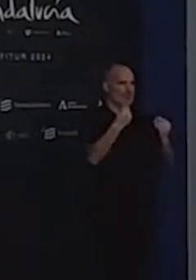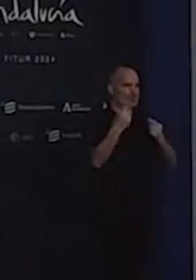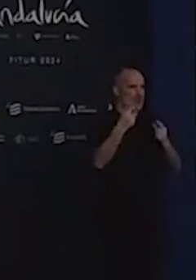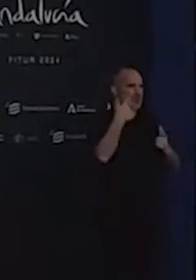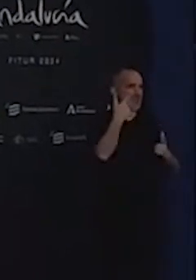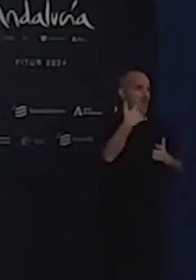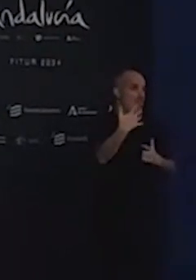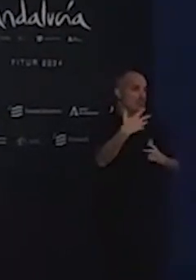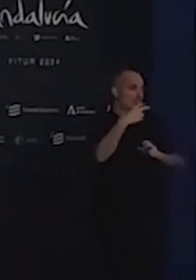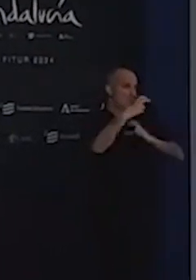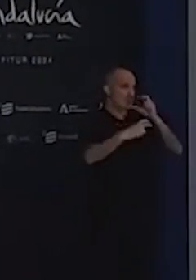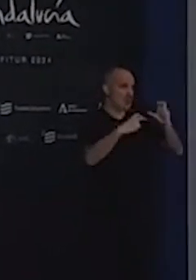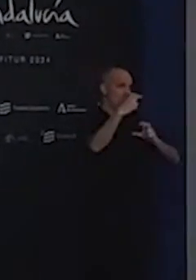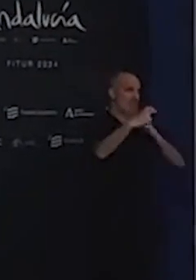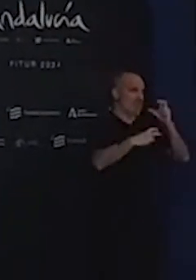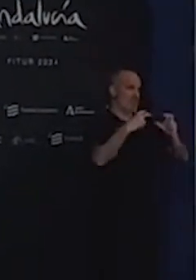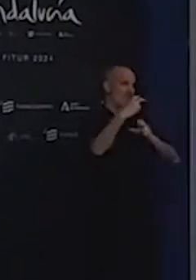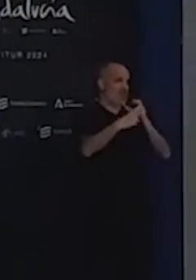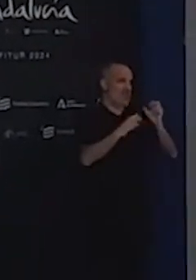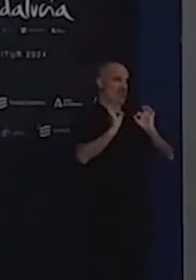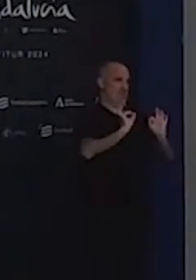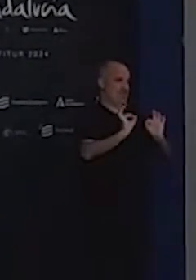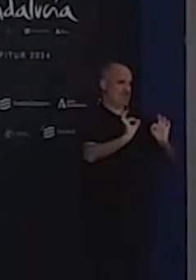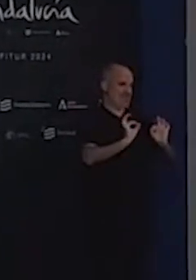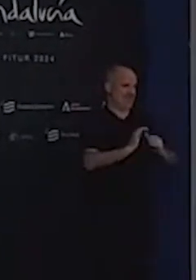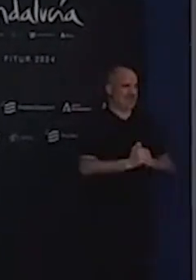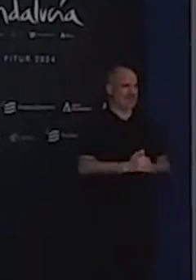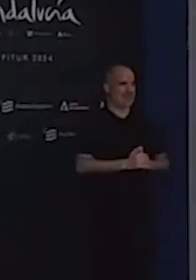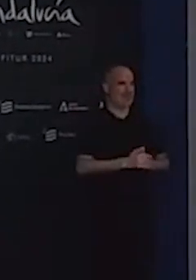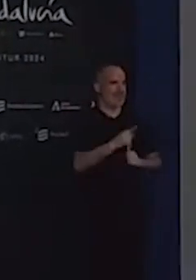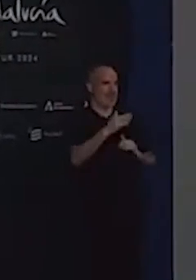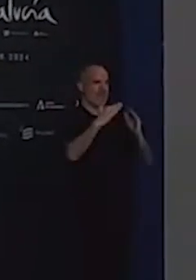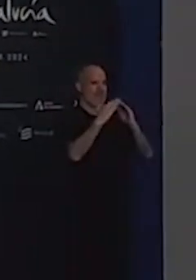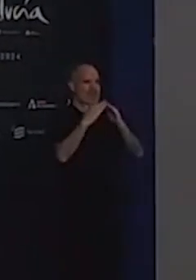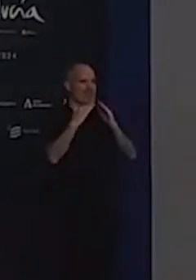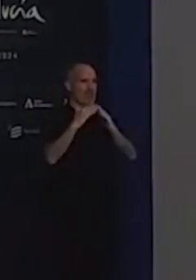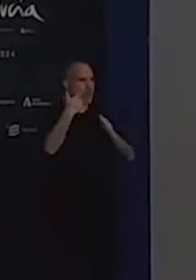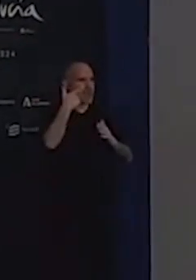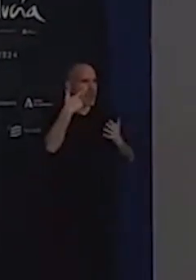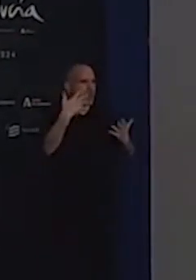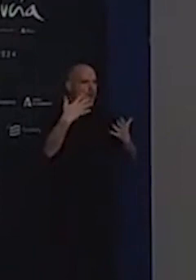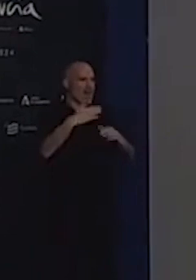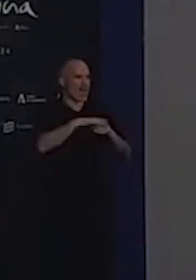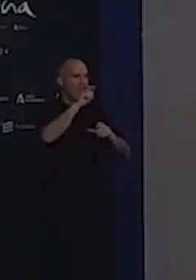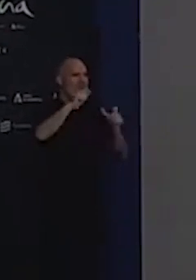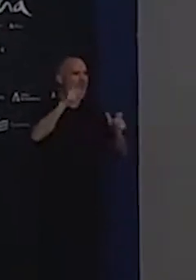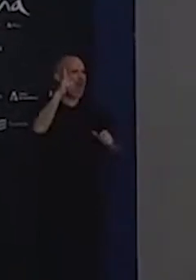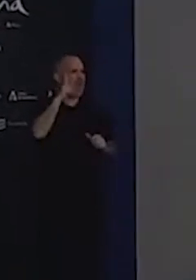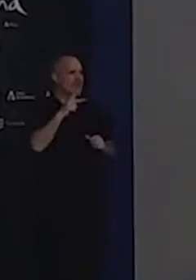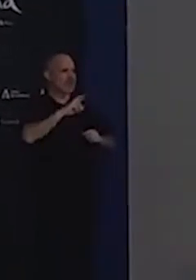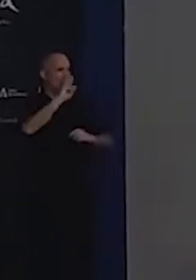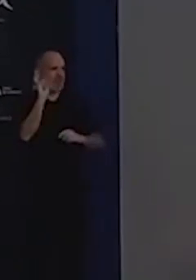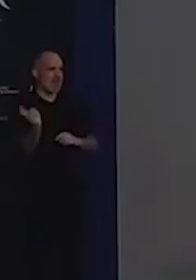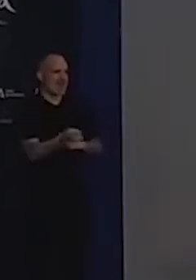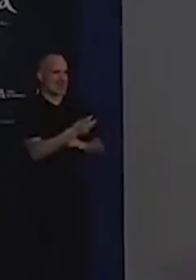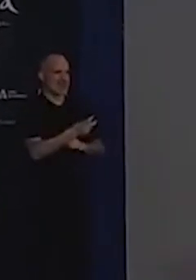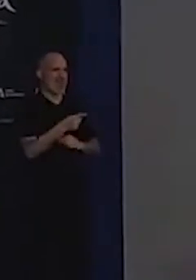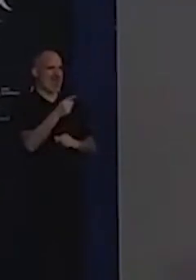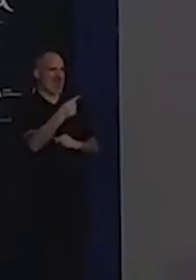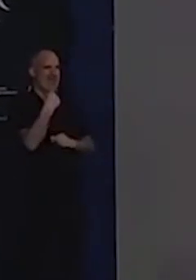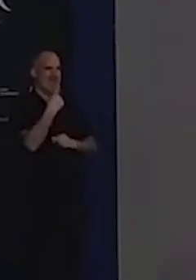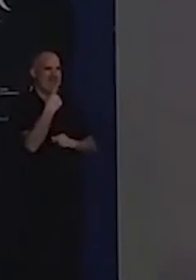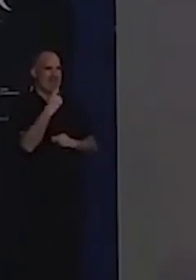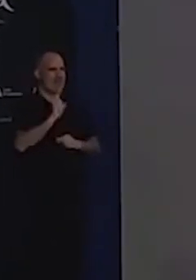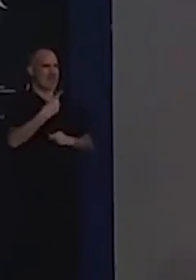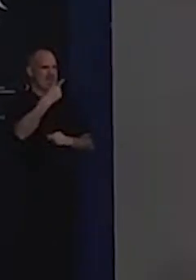famosos cacharritos, que son una palabra mítica de Jaén. Unas casetas populares, decoradas, elegantes y diversas. Hay que destacar